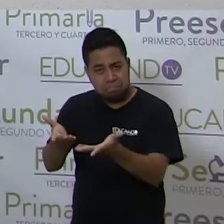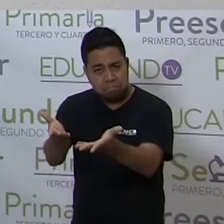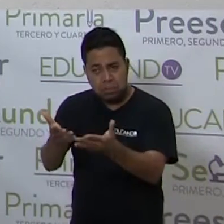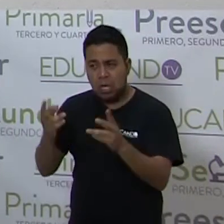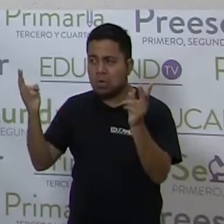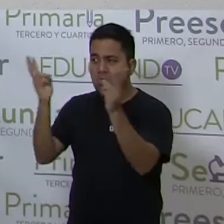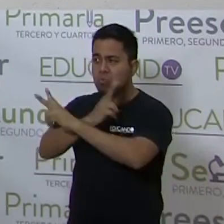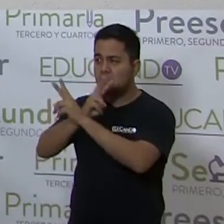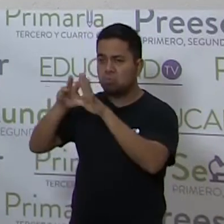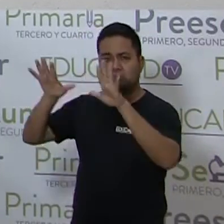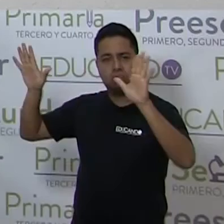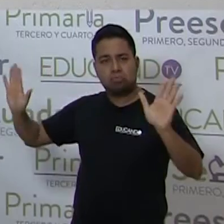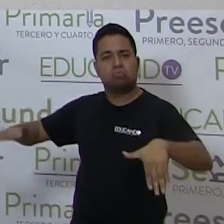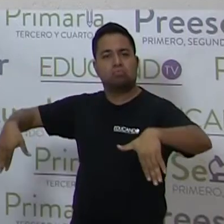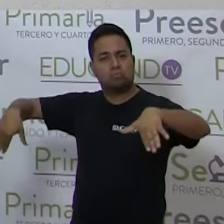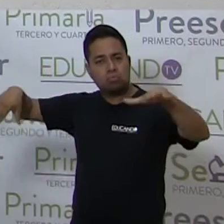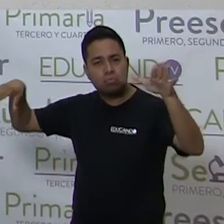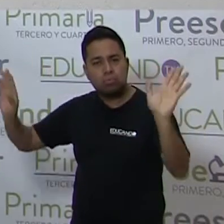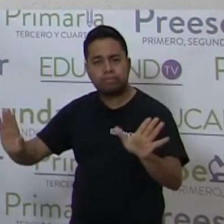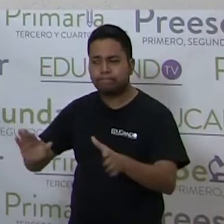aire.